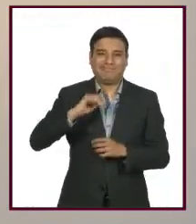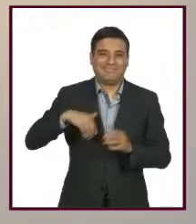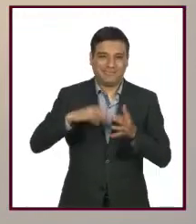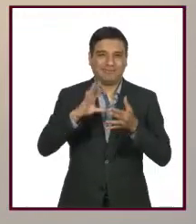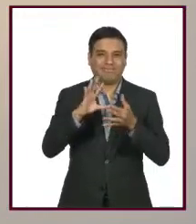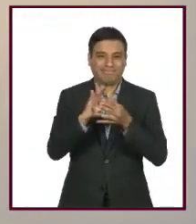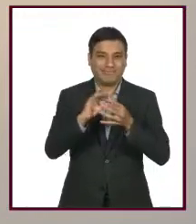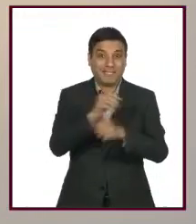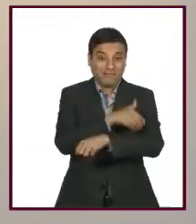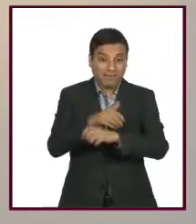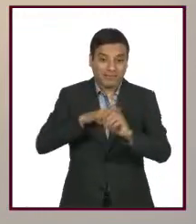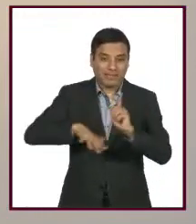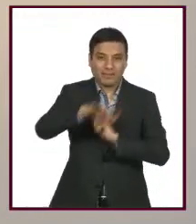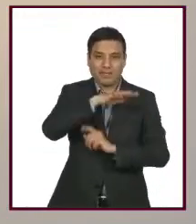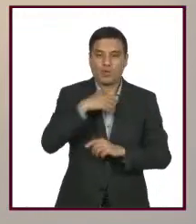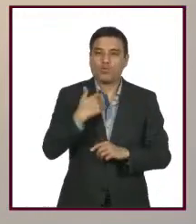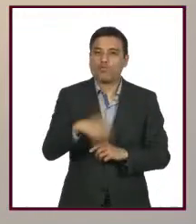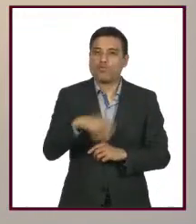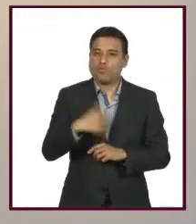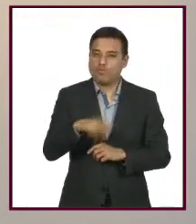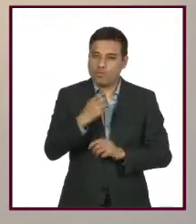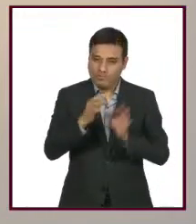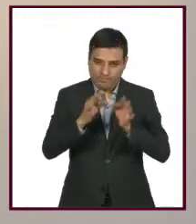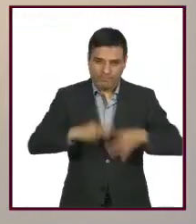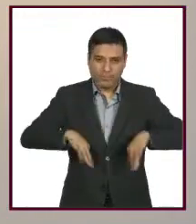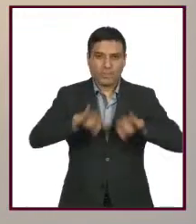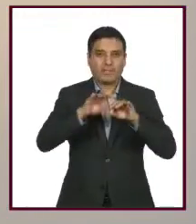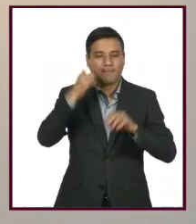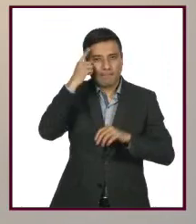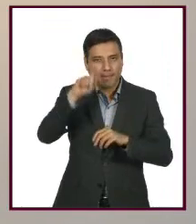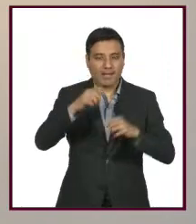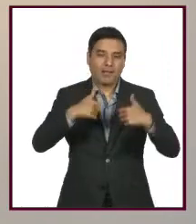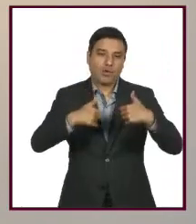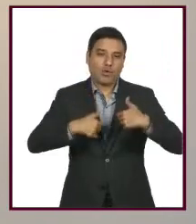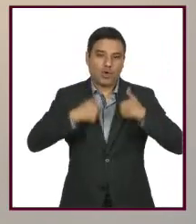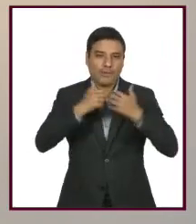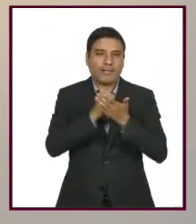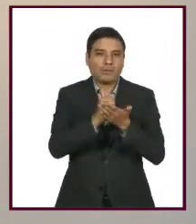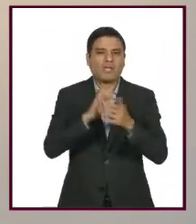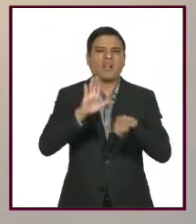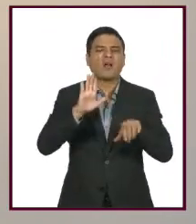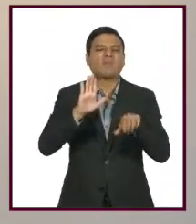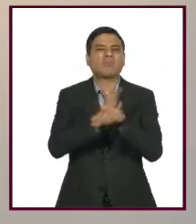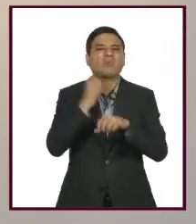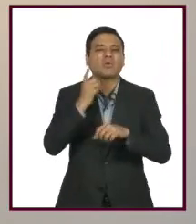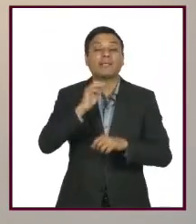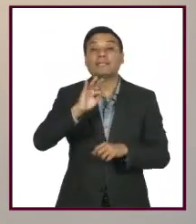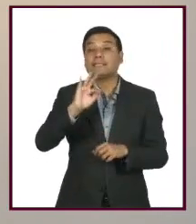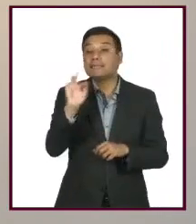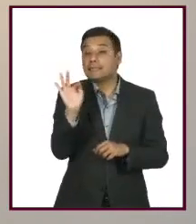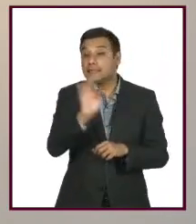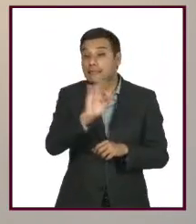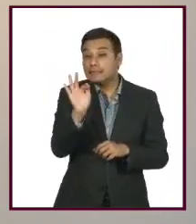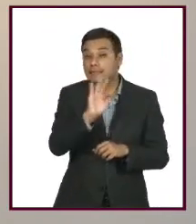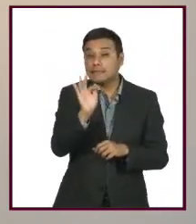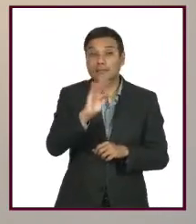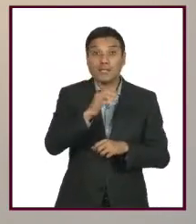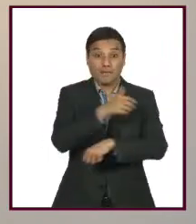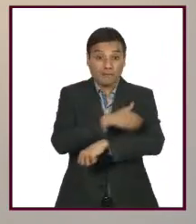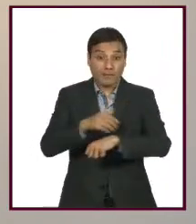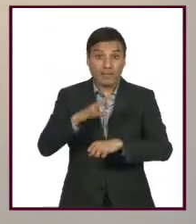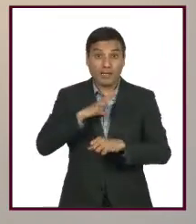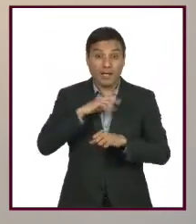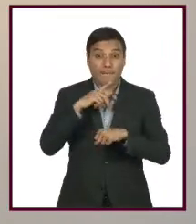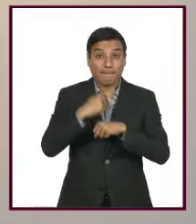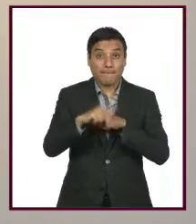suma importancia, ¿no? Para intervenir y para estos tratamientos. ¿Por qué? Porque si encontramos factores de riesgo familiares